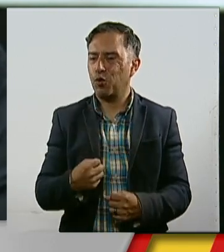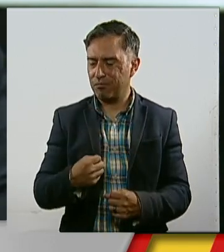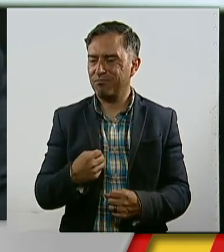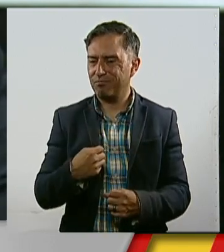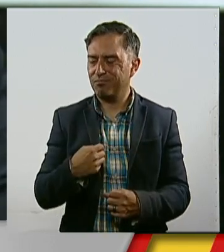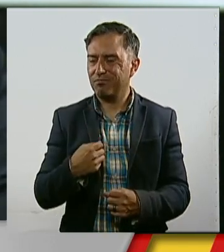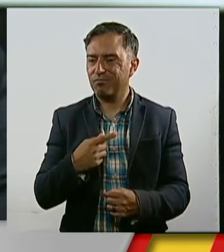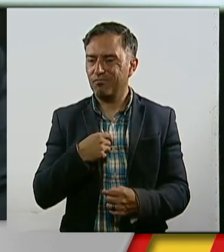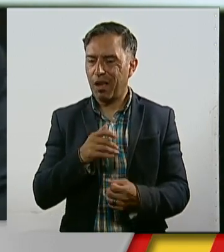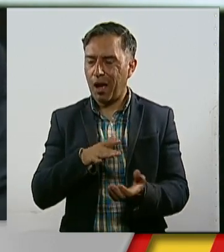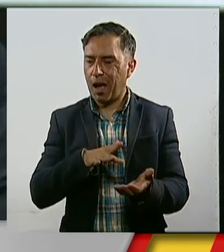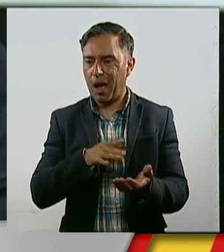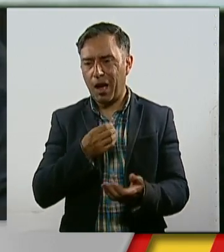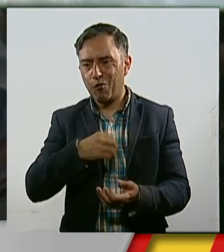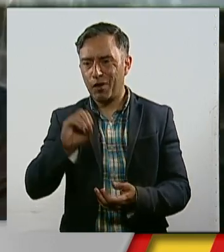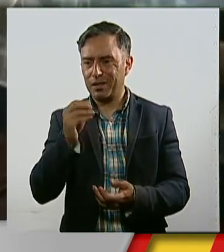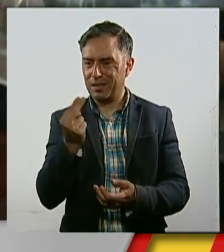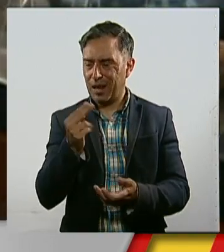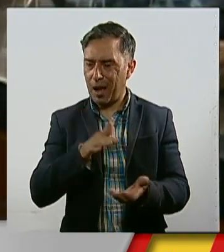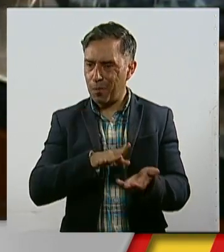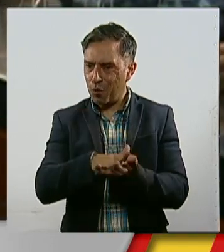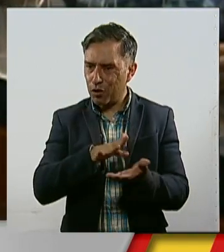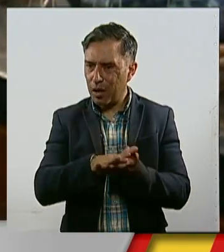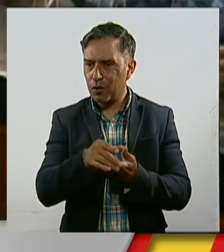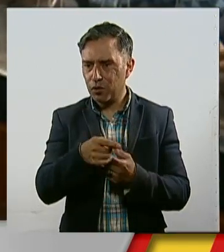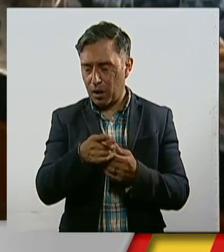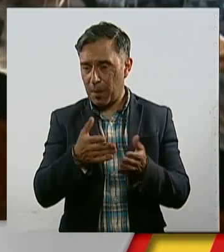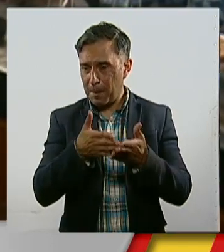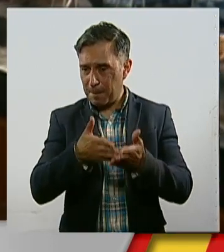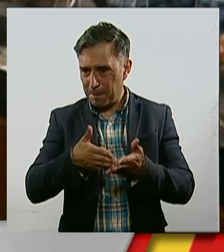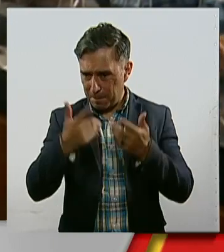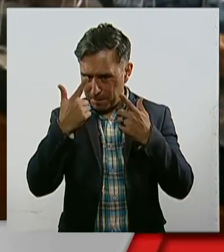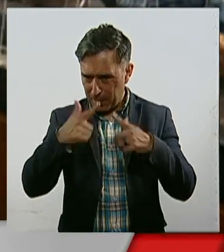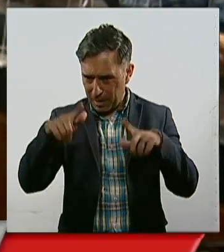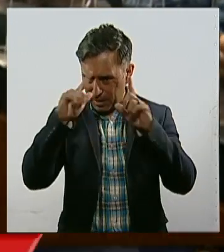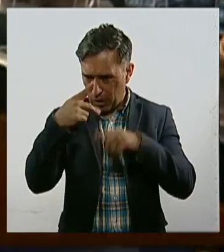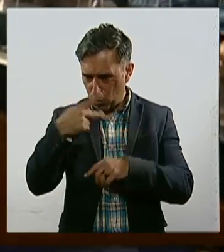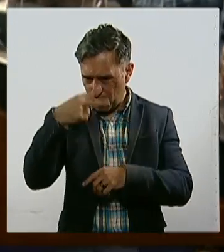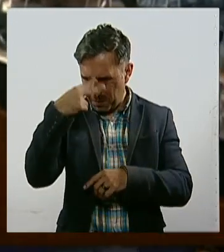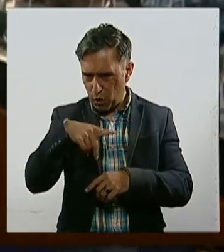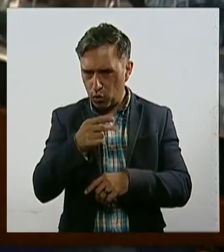las tareas las labores de nuestra marina armada de méxico